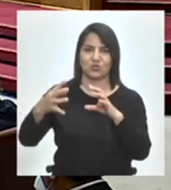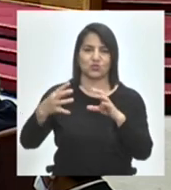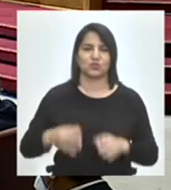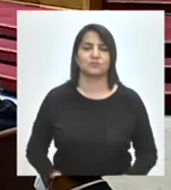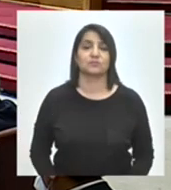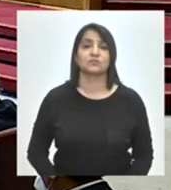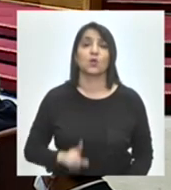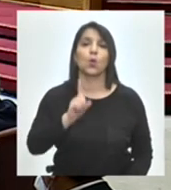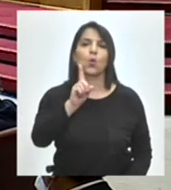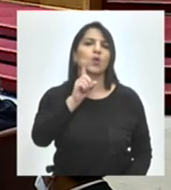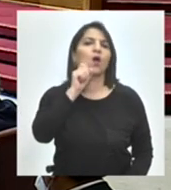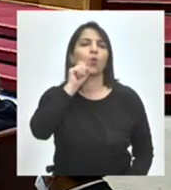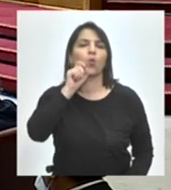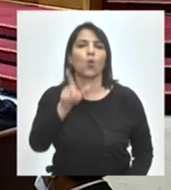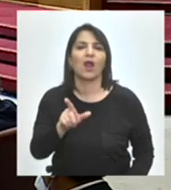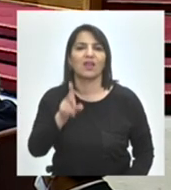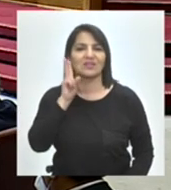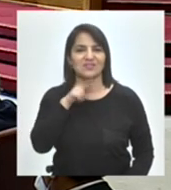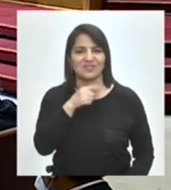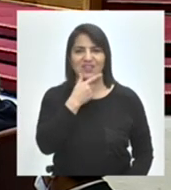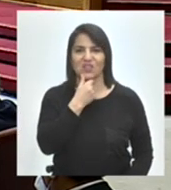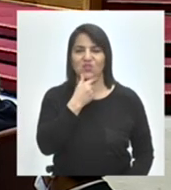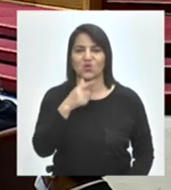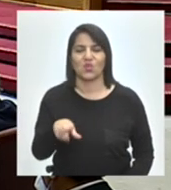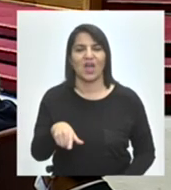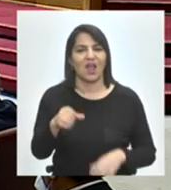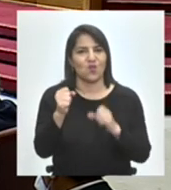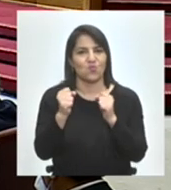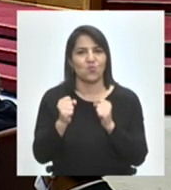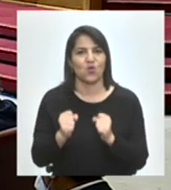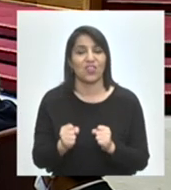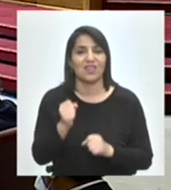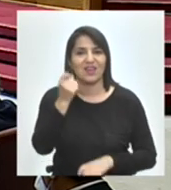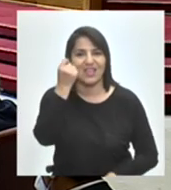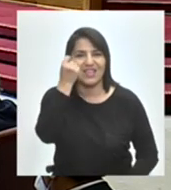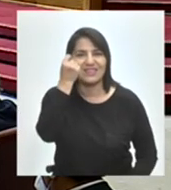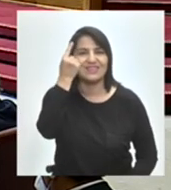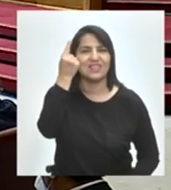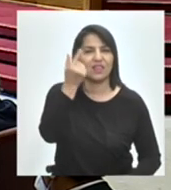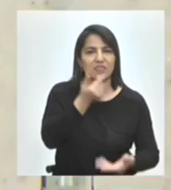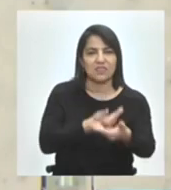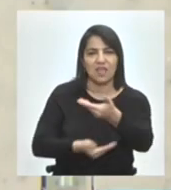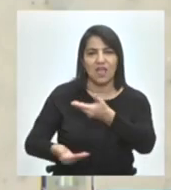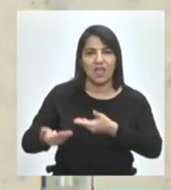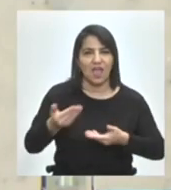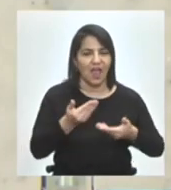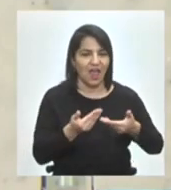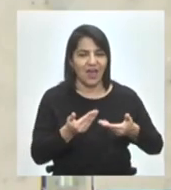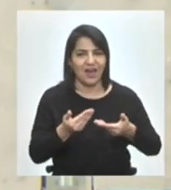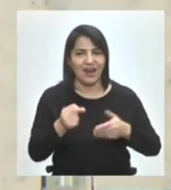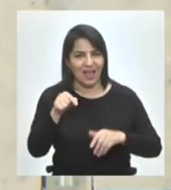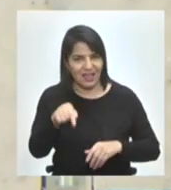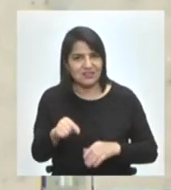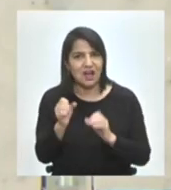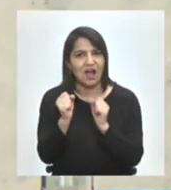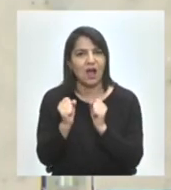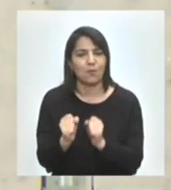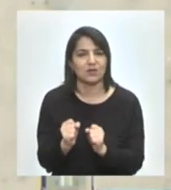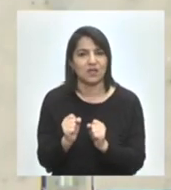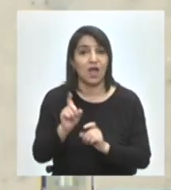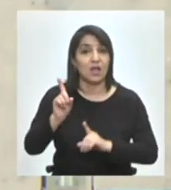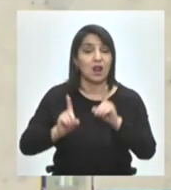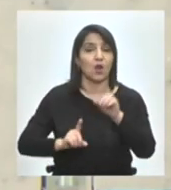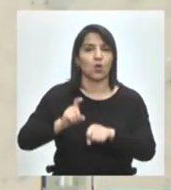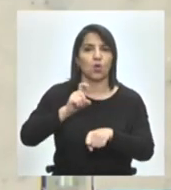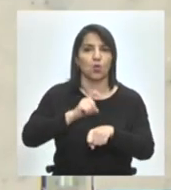de ellas, sin duda, es la capacidad de entendernos. Esa capacidad que en algún